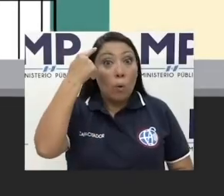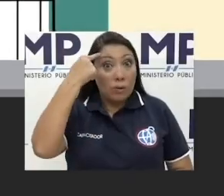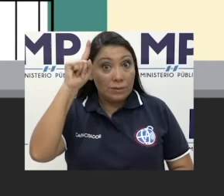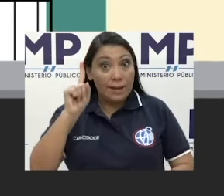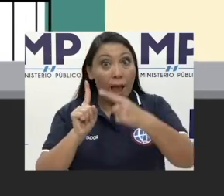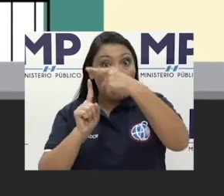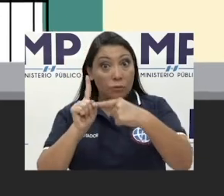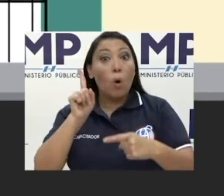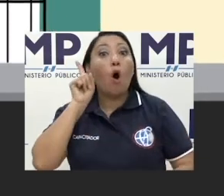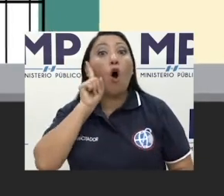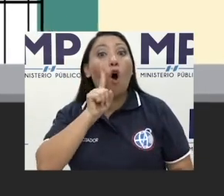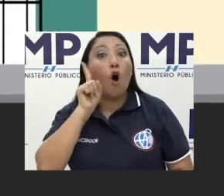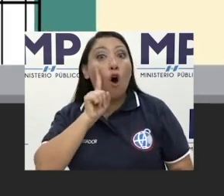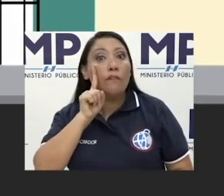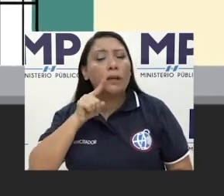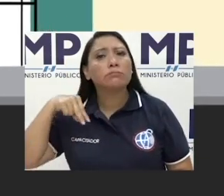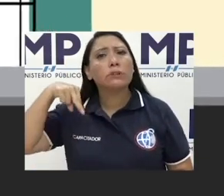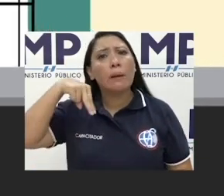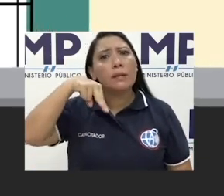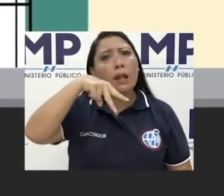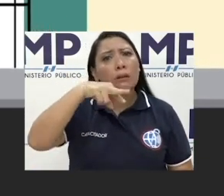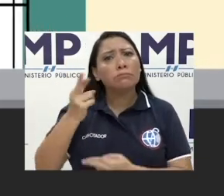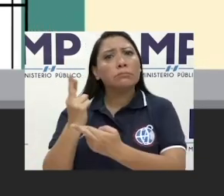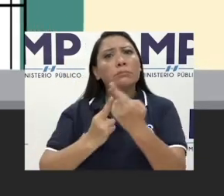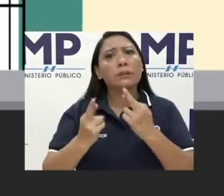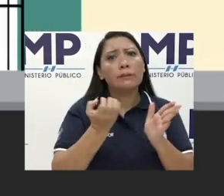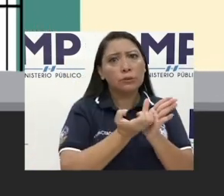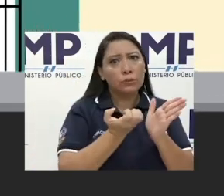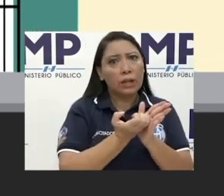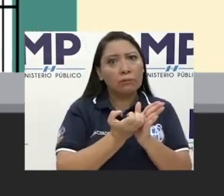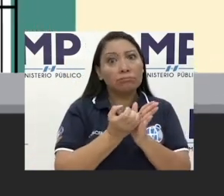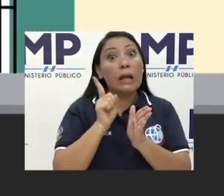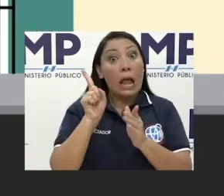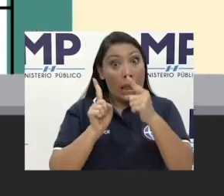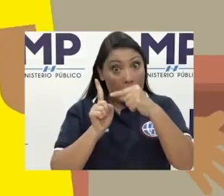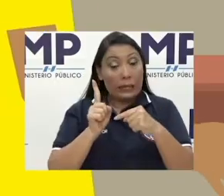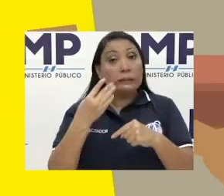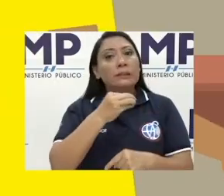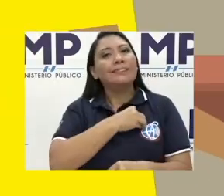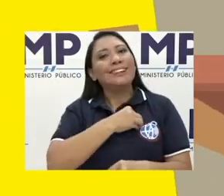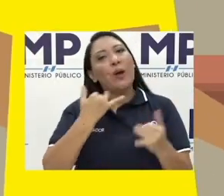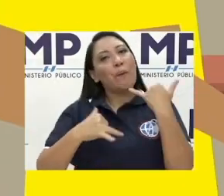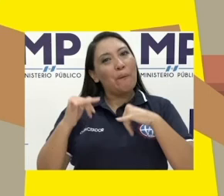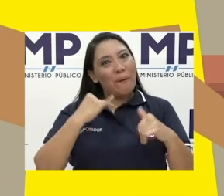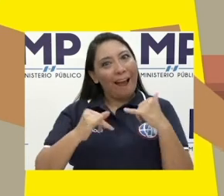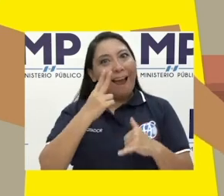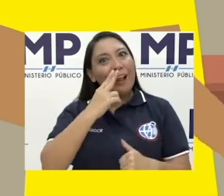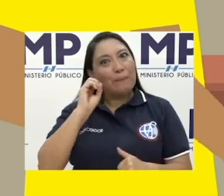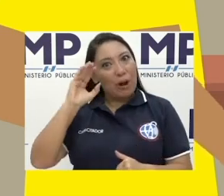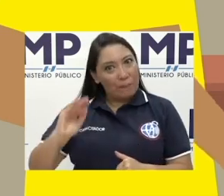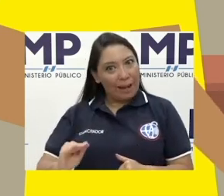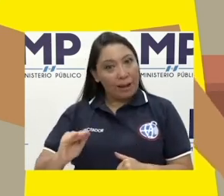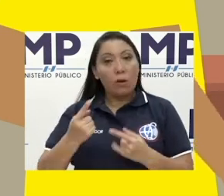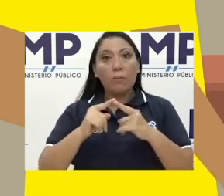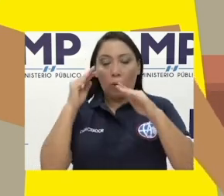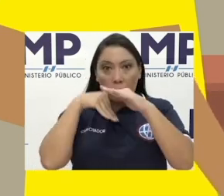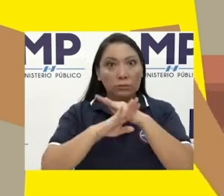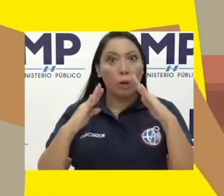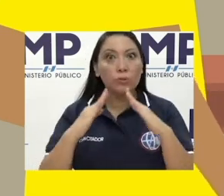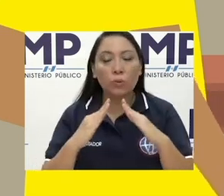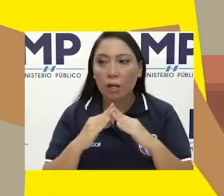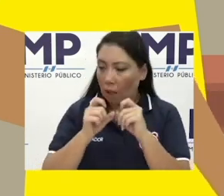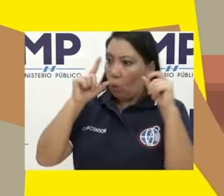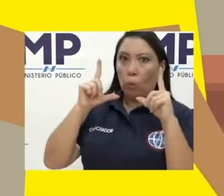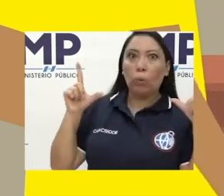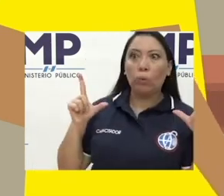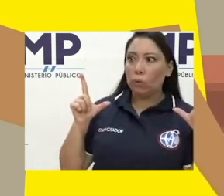Un día, Fernando entró a su casa. Venía de estudiar. Quería jugar con su hermano pequeño, pero al entrar, vio